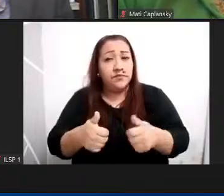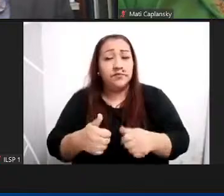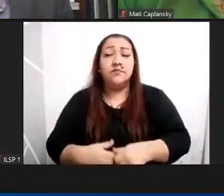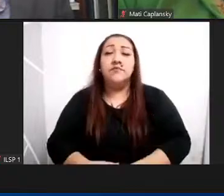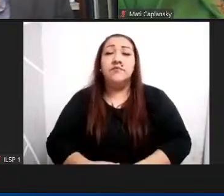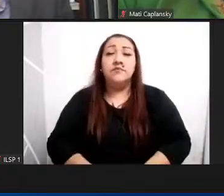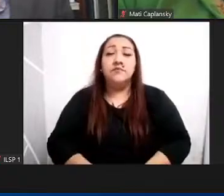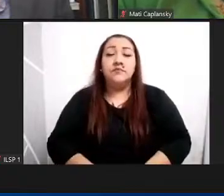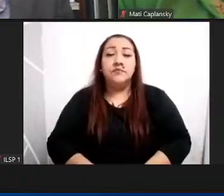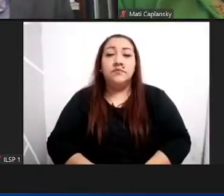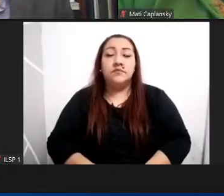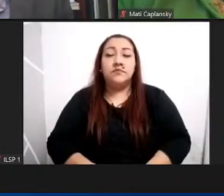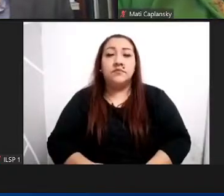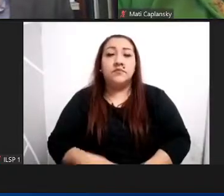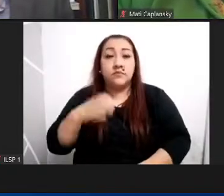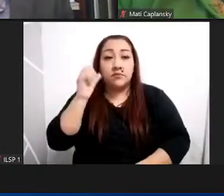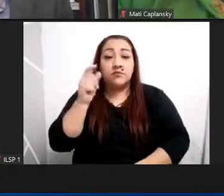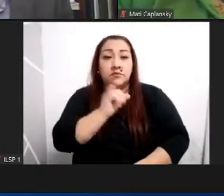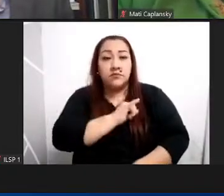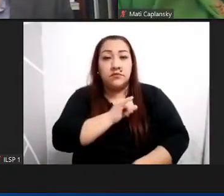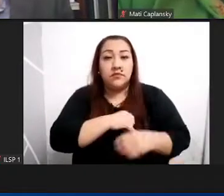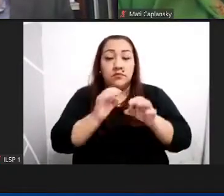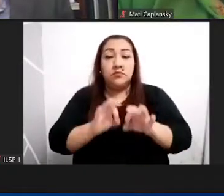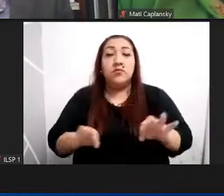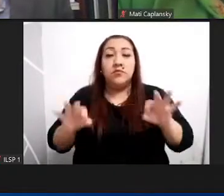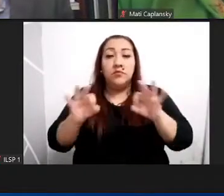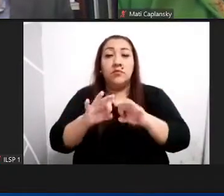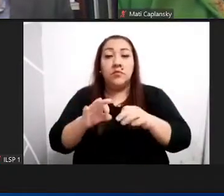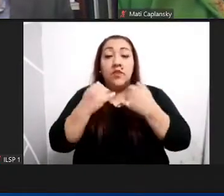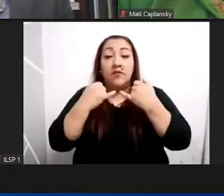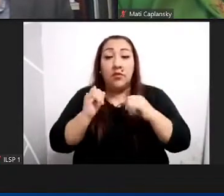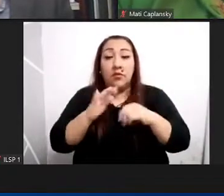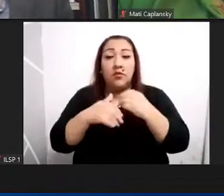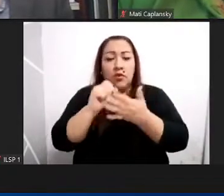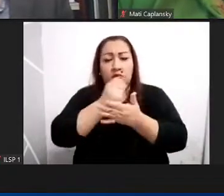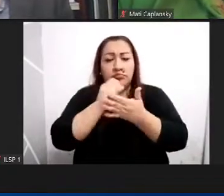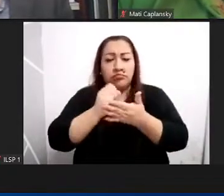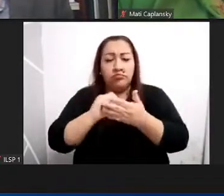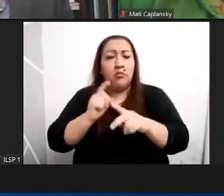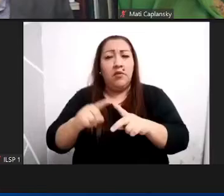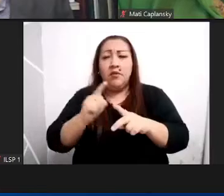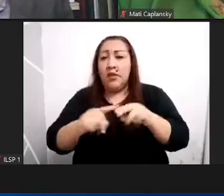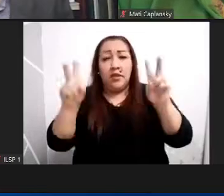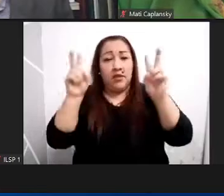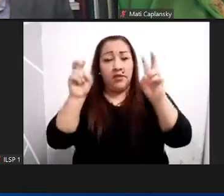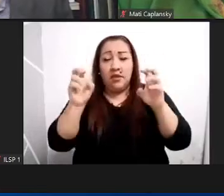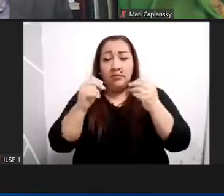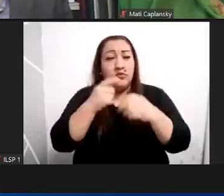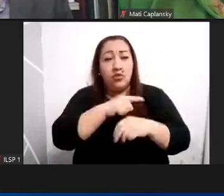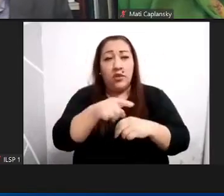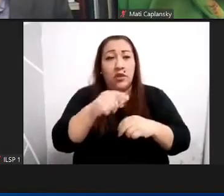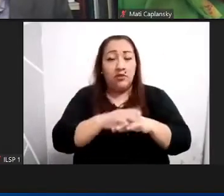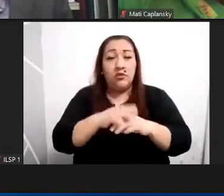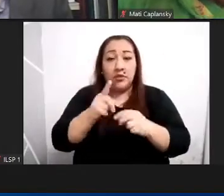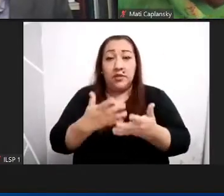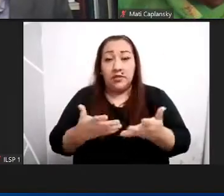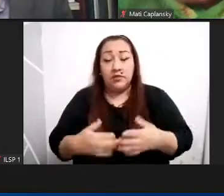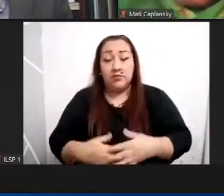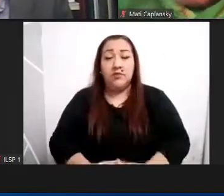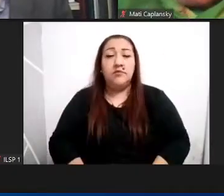que es institución líder en la elaboración de informes monográficos sobre distintos temas y muchos de ellos son sobre estas cuestiones.